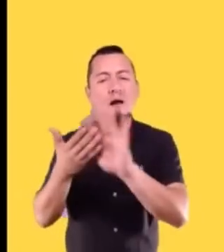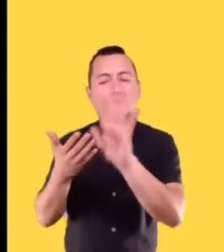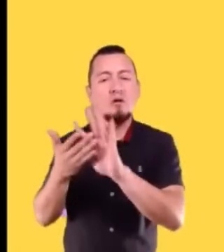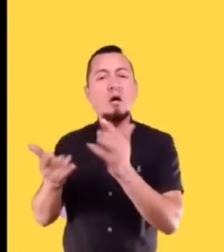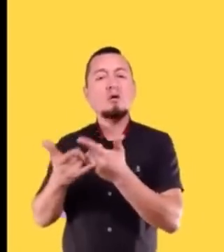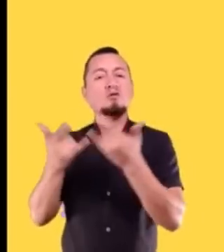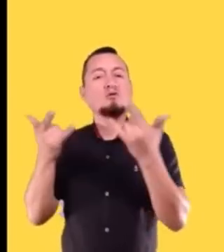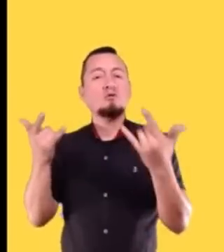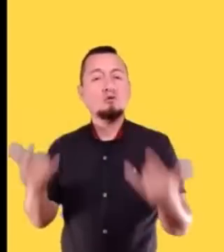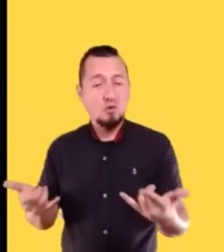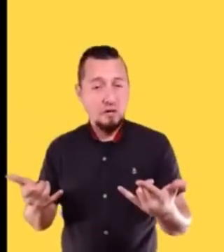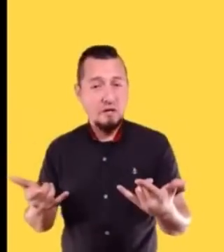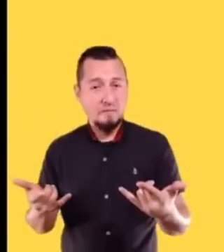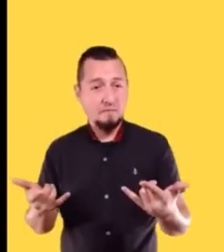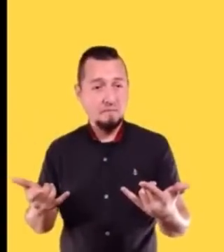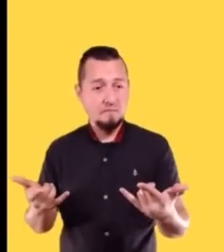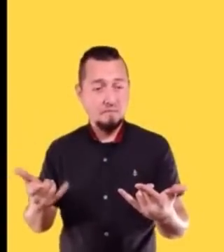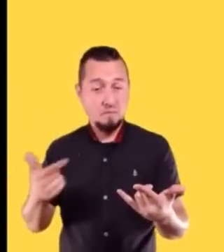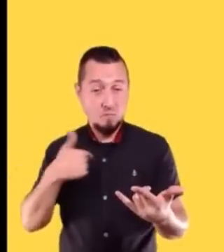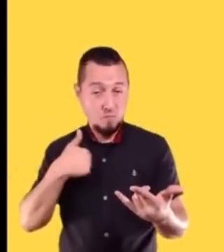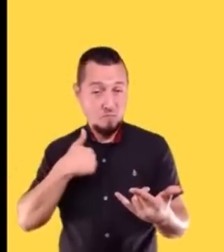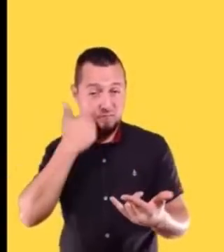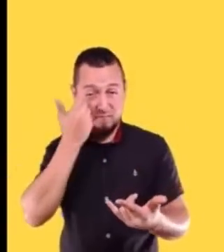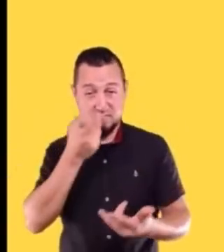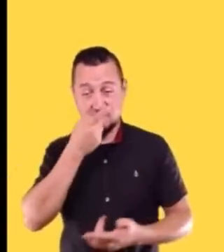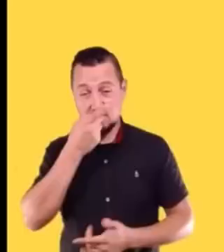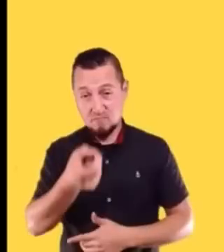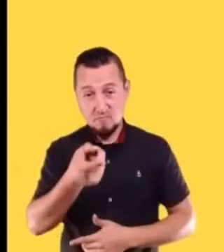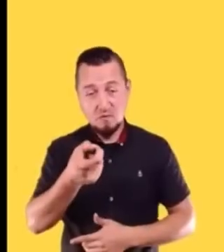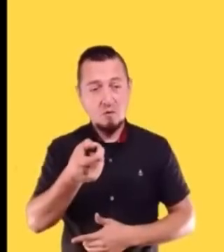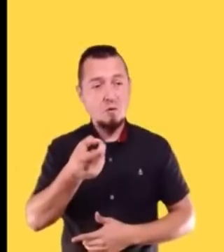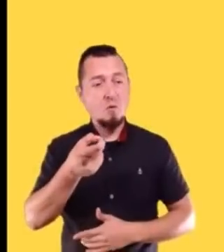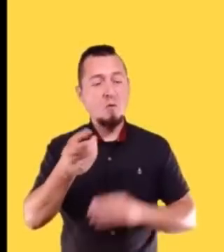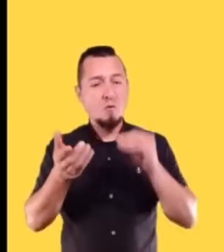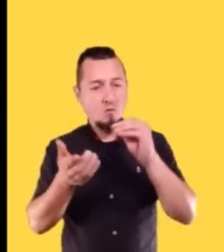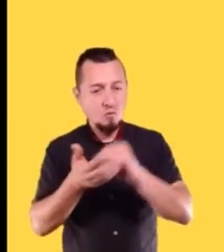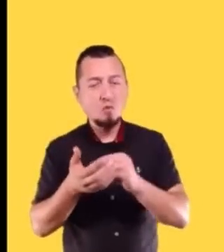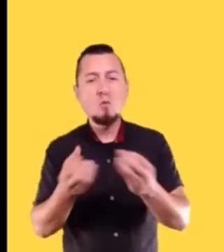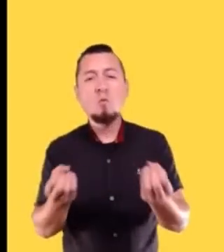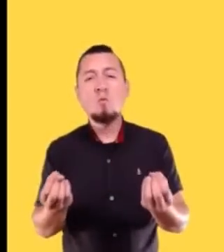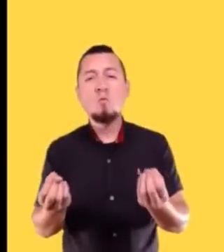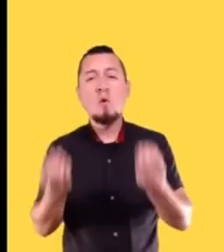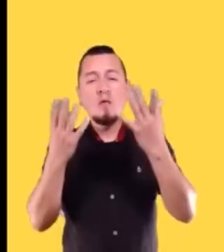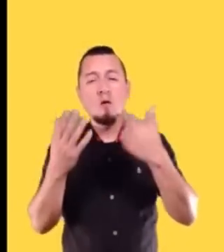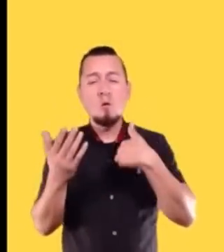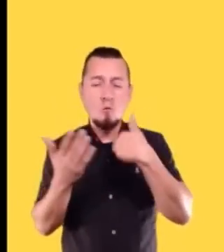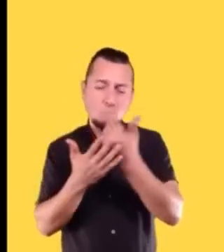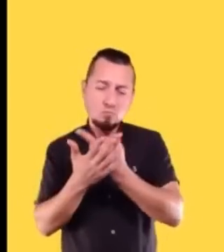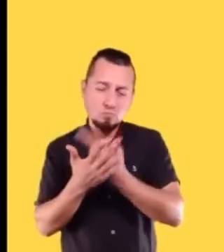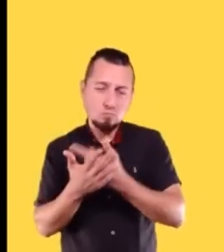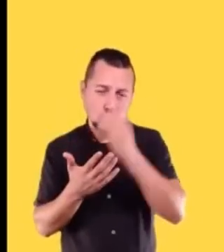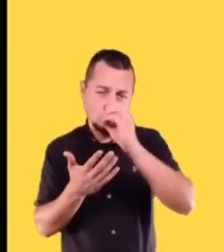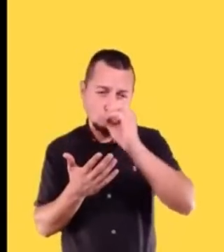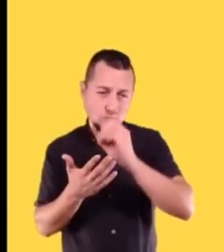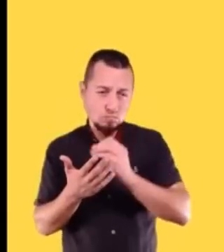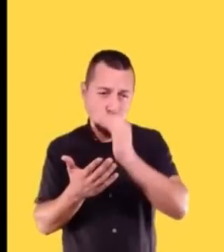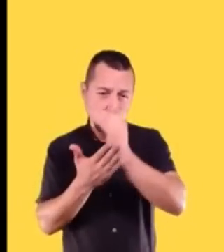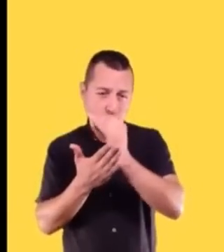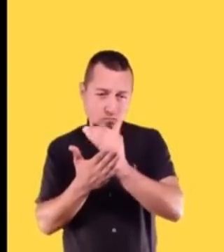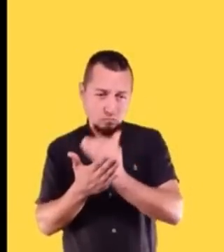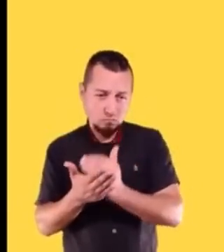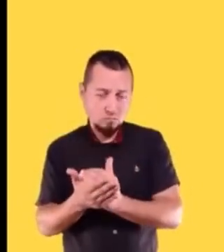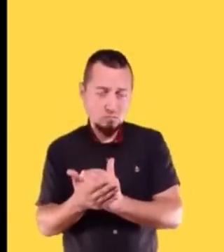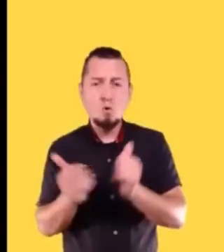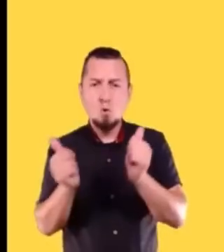Entonces, les ofrezco pasar una contabilización de las observaciones que tenemos nosotros, que por supuesto se van a poner sobre la